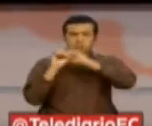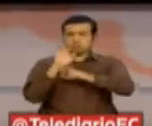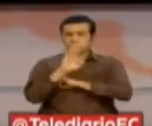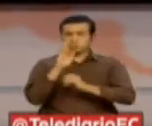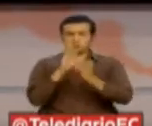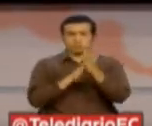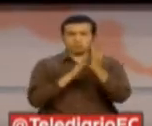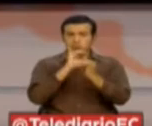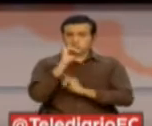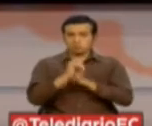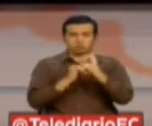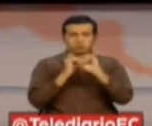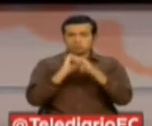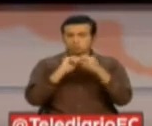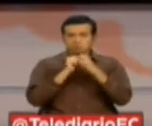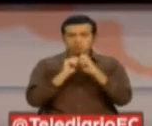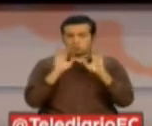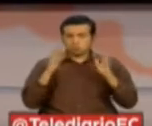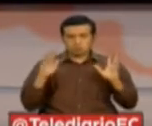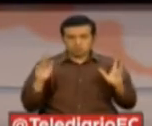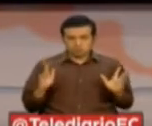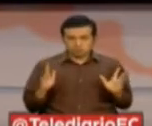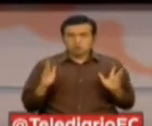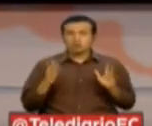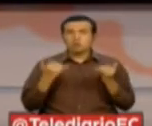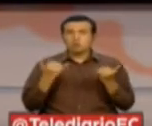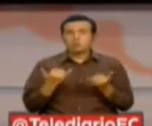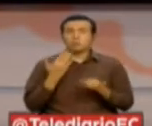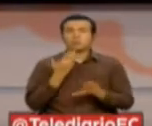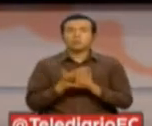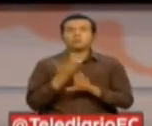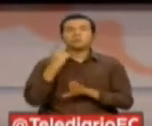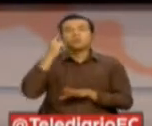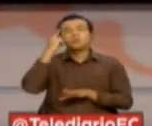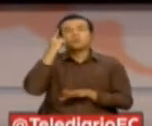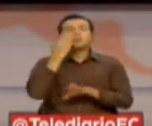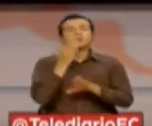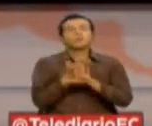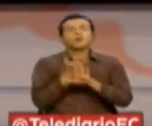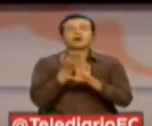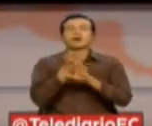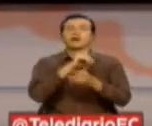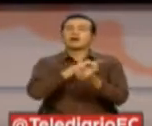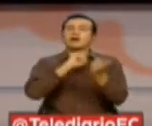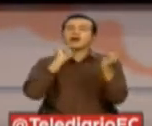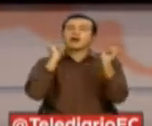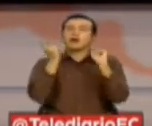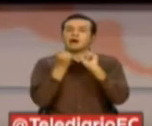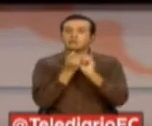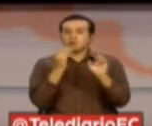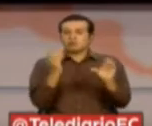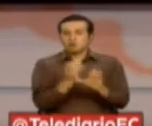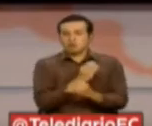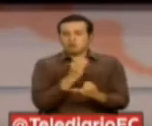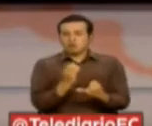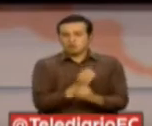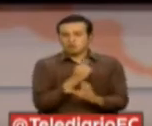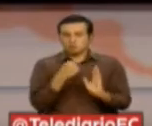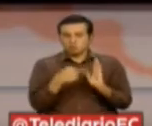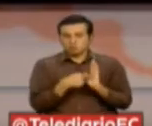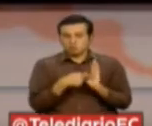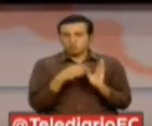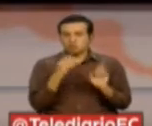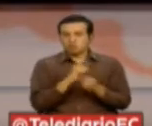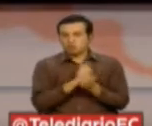sus socios en el exterior pero en realidad lo que está proponiendo aquí el gobierno se trata de un cambio en la fórmula de cálculo de los aranceles